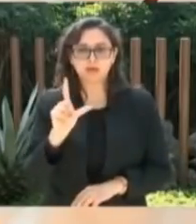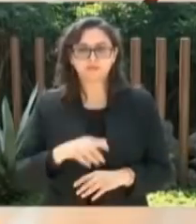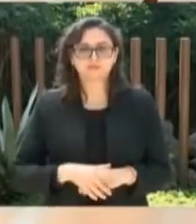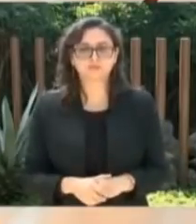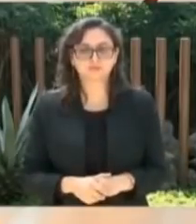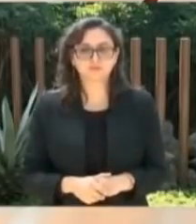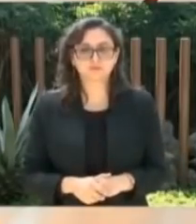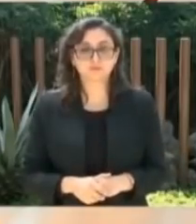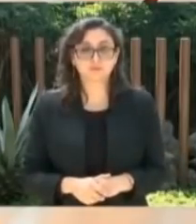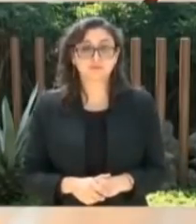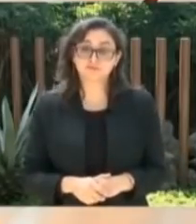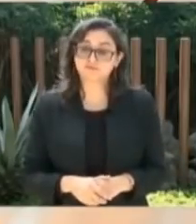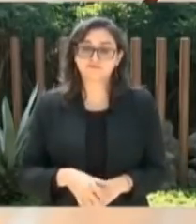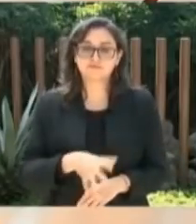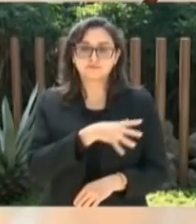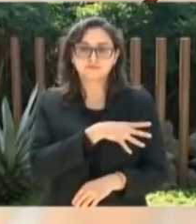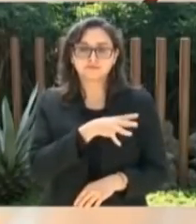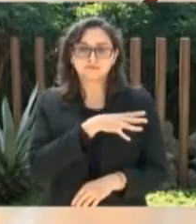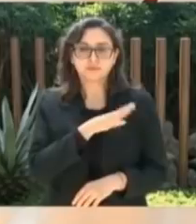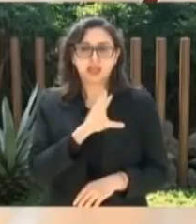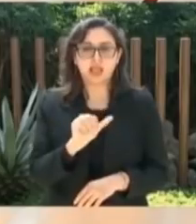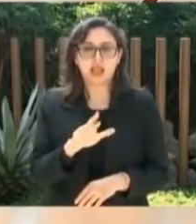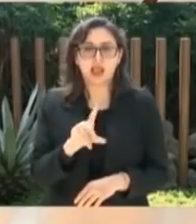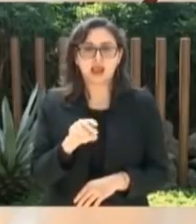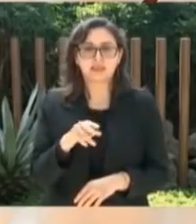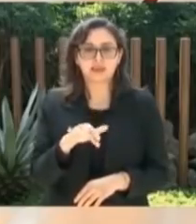empezando por el general Cárdenas,